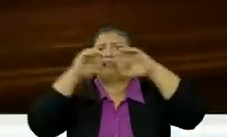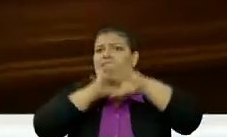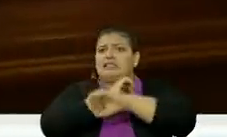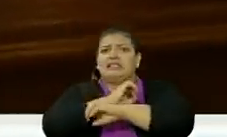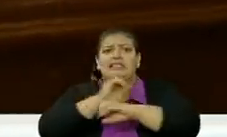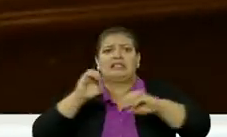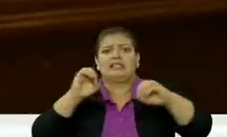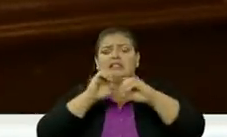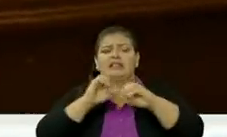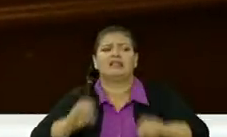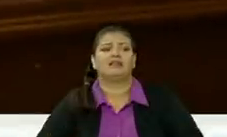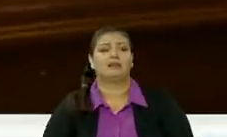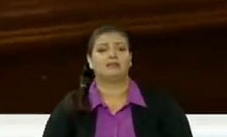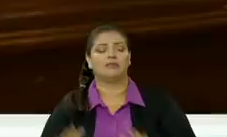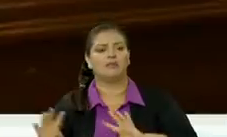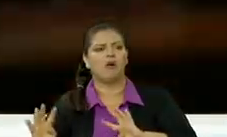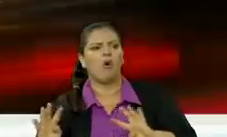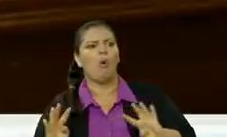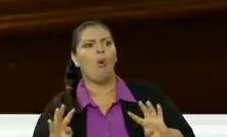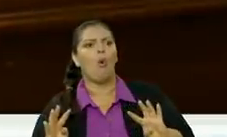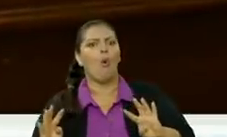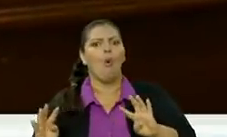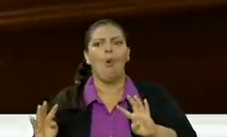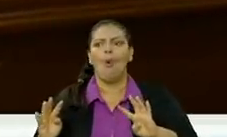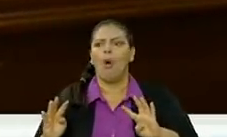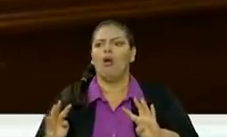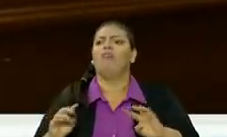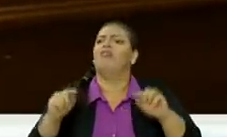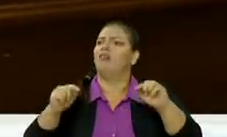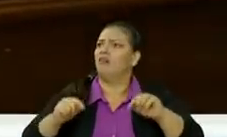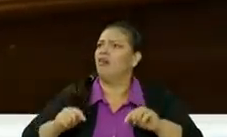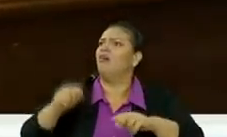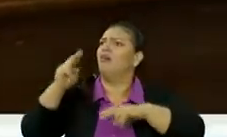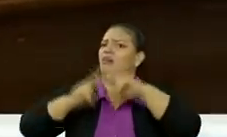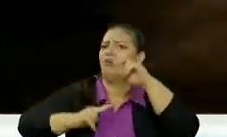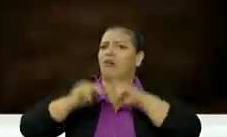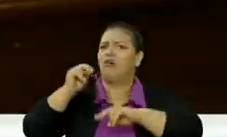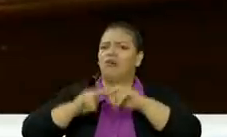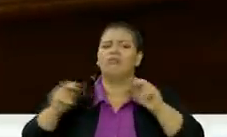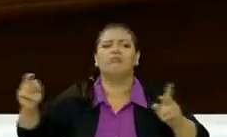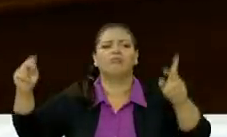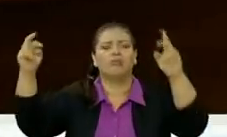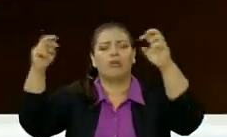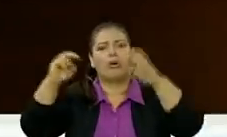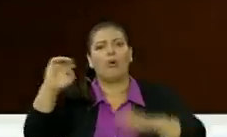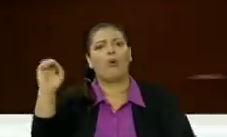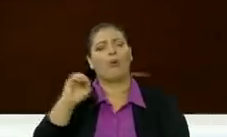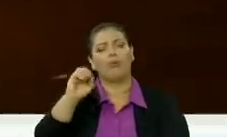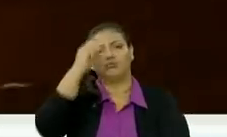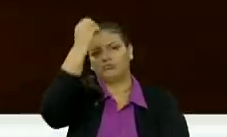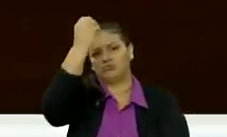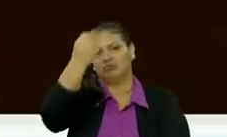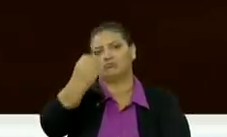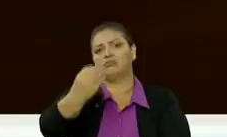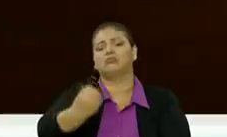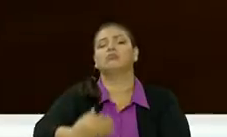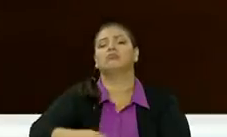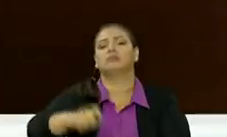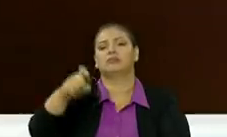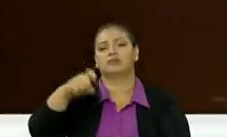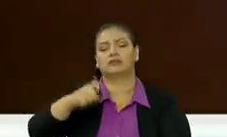solicitan la construcción de un paso peatonal o al menos la colocación de semáforos. Que hay